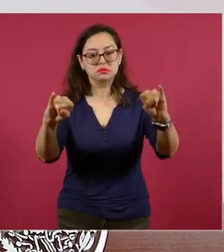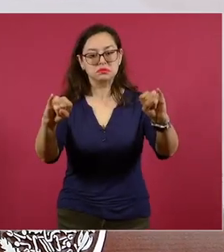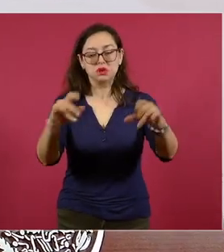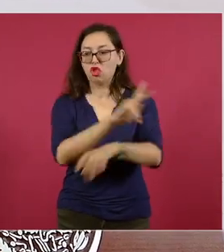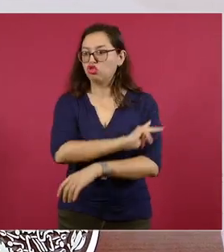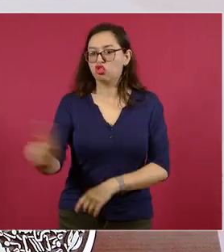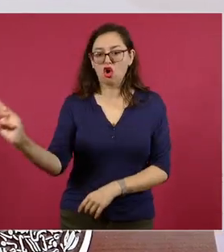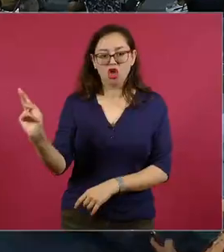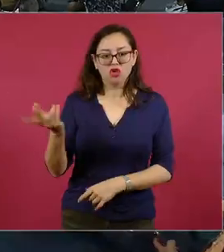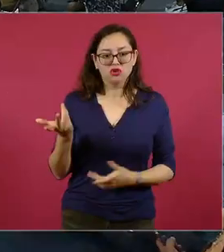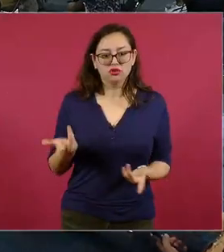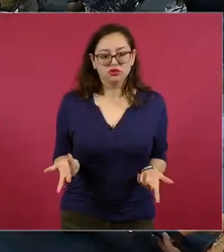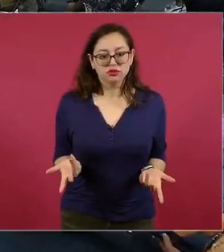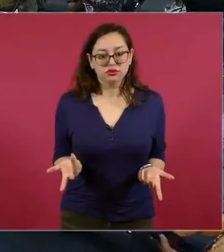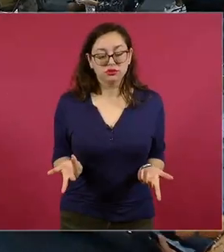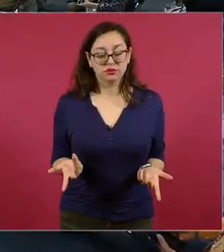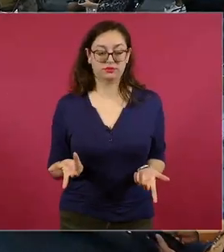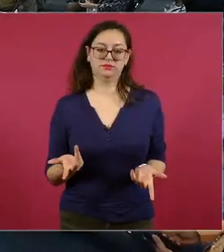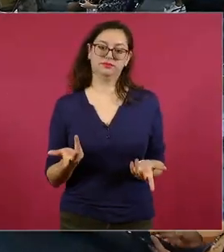Entonces, es